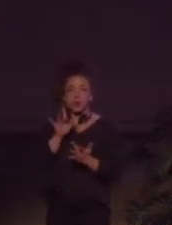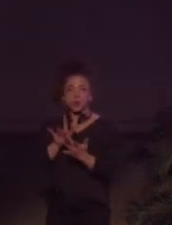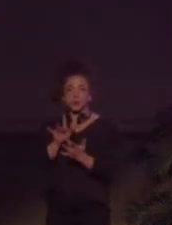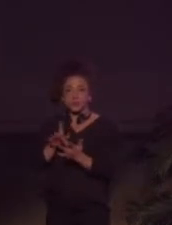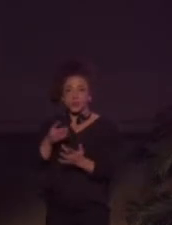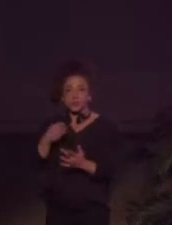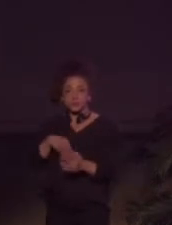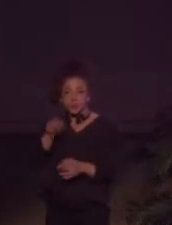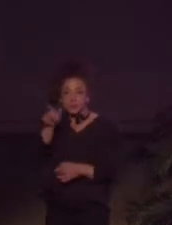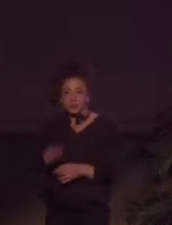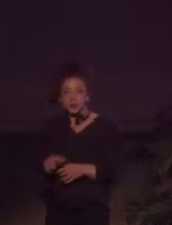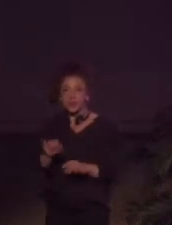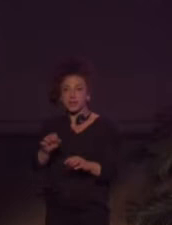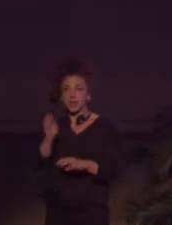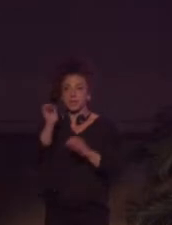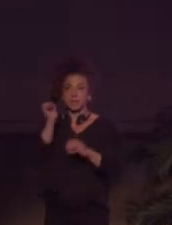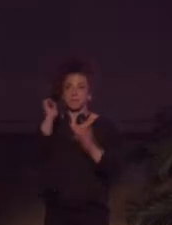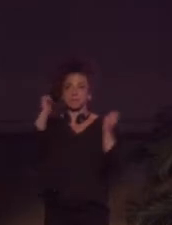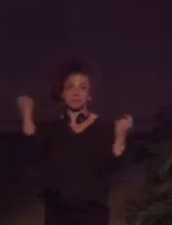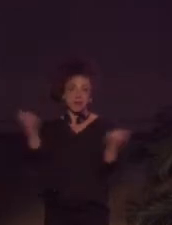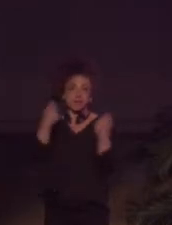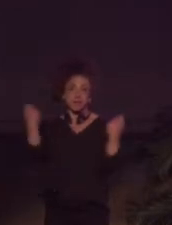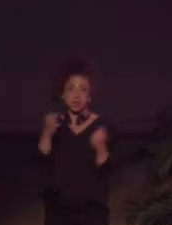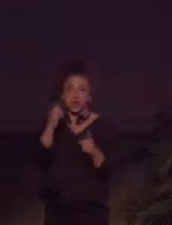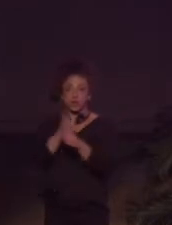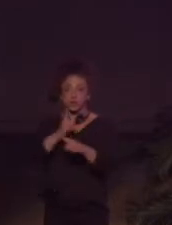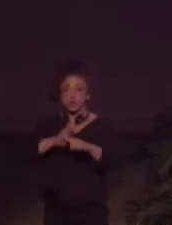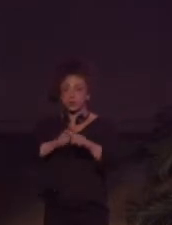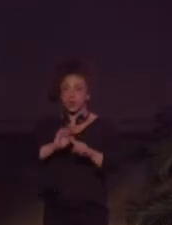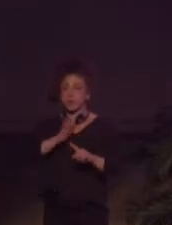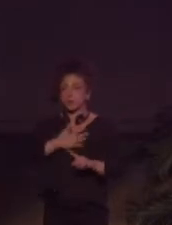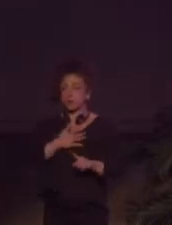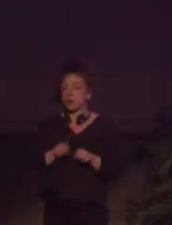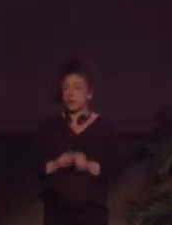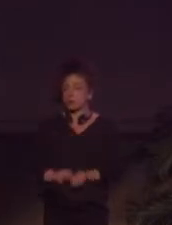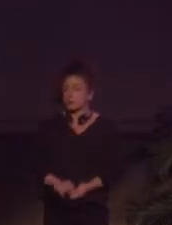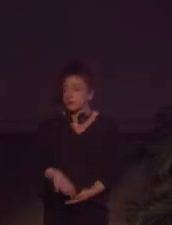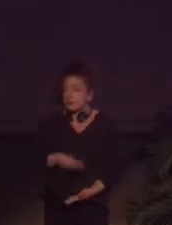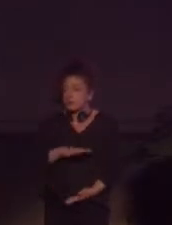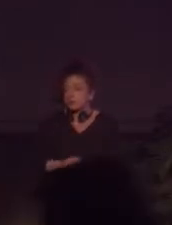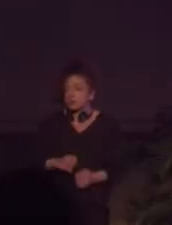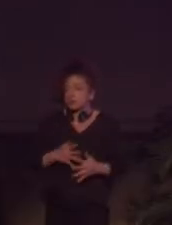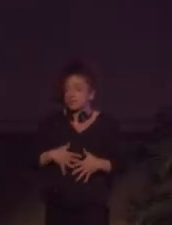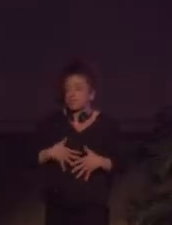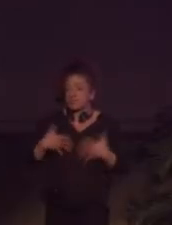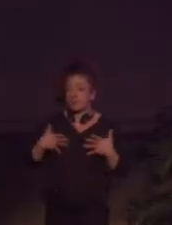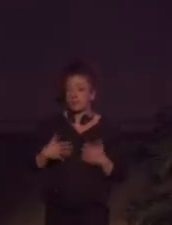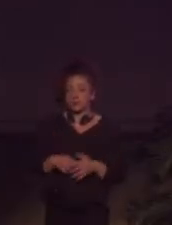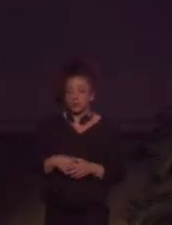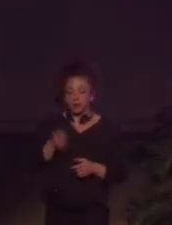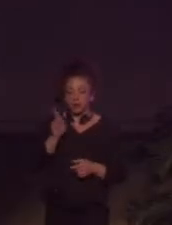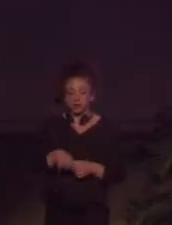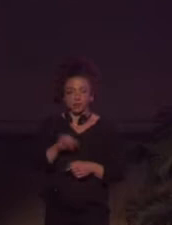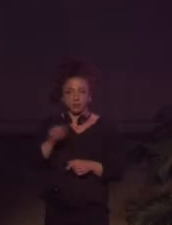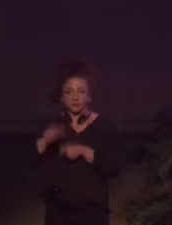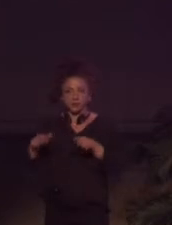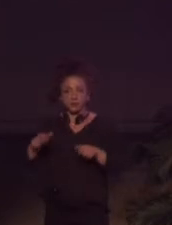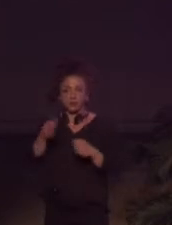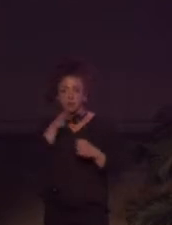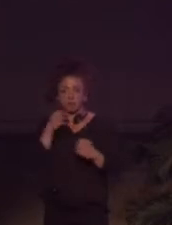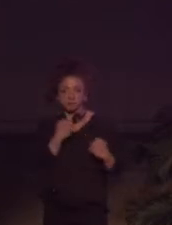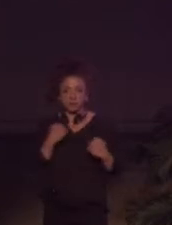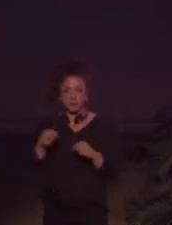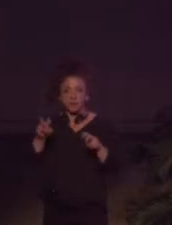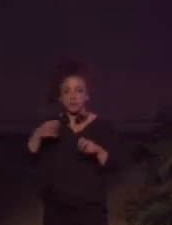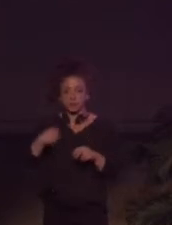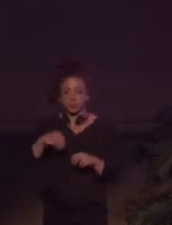y su manifiesto contrasexual, para mí fue como... Y luego, por ejemplo, en aquella charla estábamos Itzi Arciga, luego las amigas